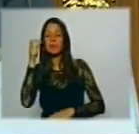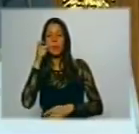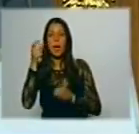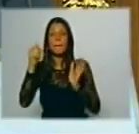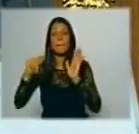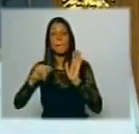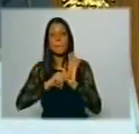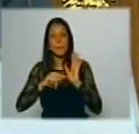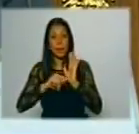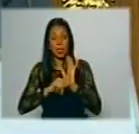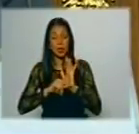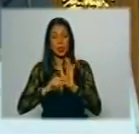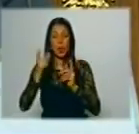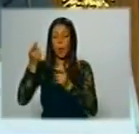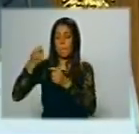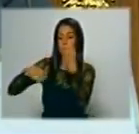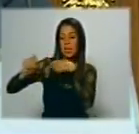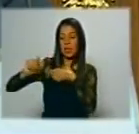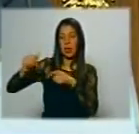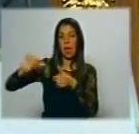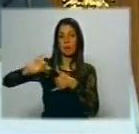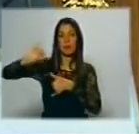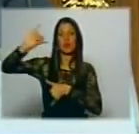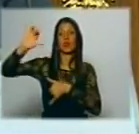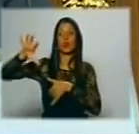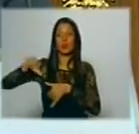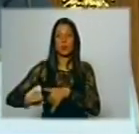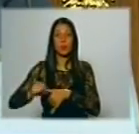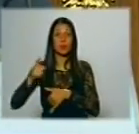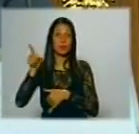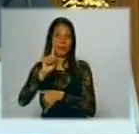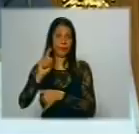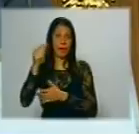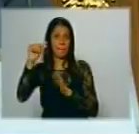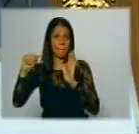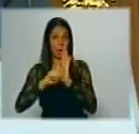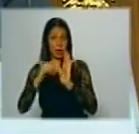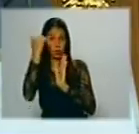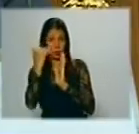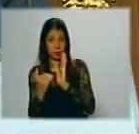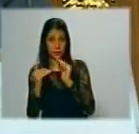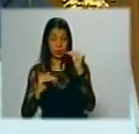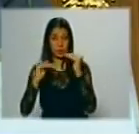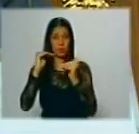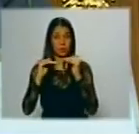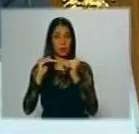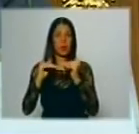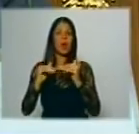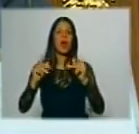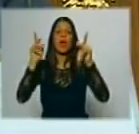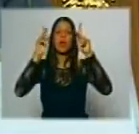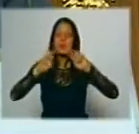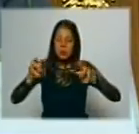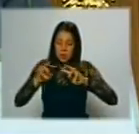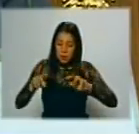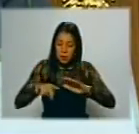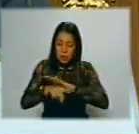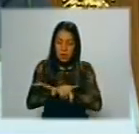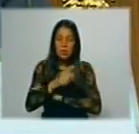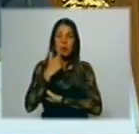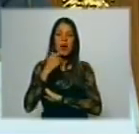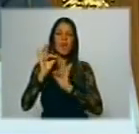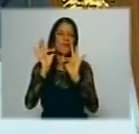costos, márgenes de ganancias y precios. 6. Desarrollar procesos de investigación que